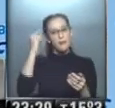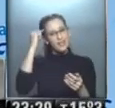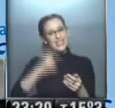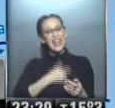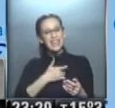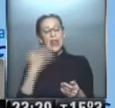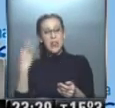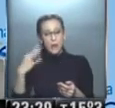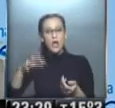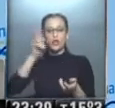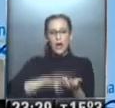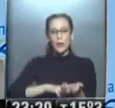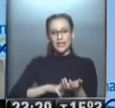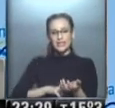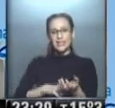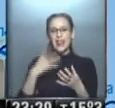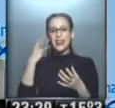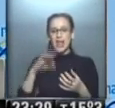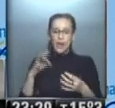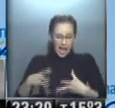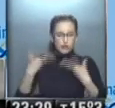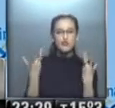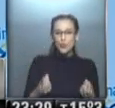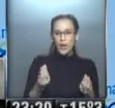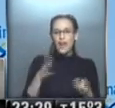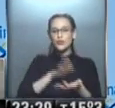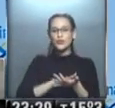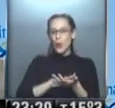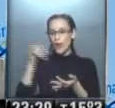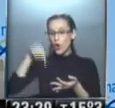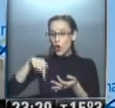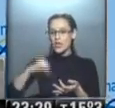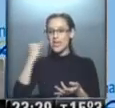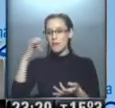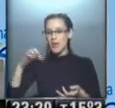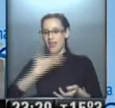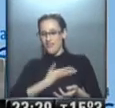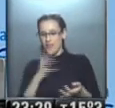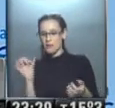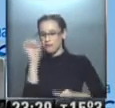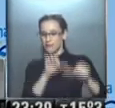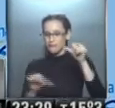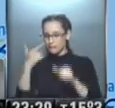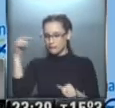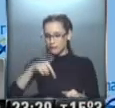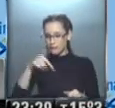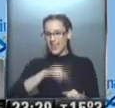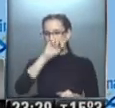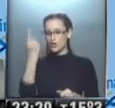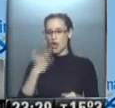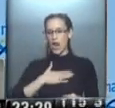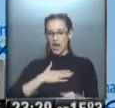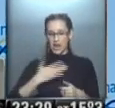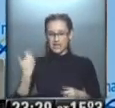ser relanzado en algo que ayudara o que tuviera que ver con el ADN hoy de YPF, que es un ADN de sentido nacional. Y en ese